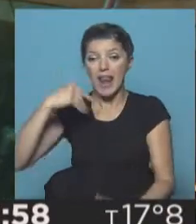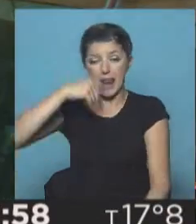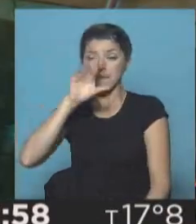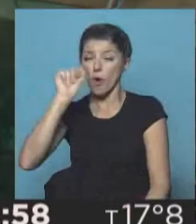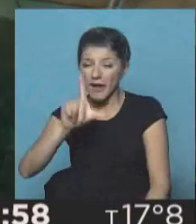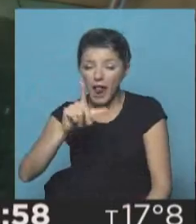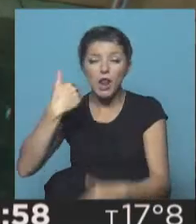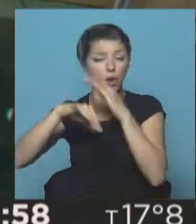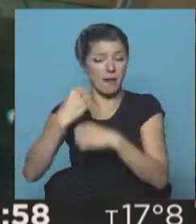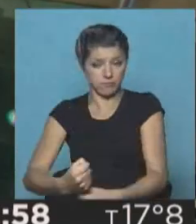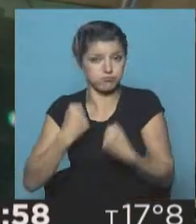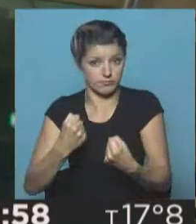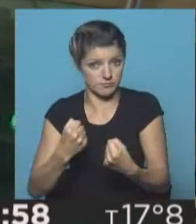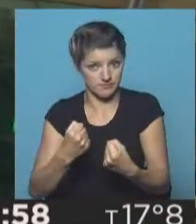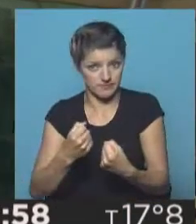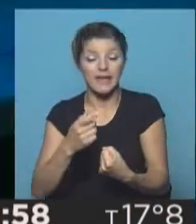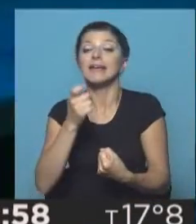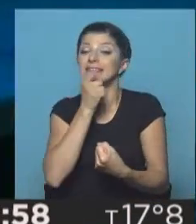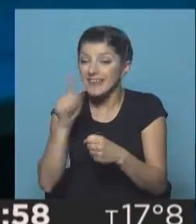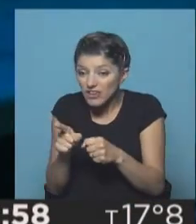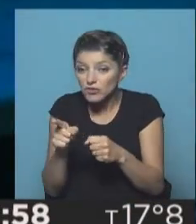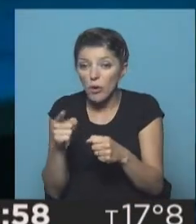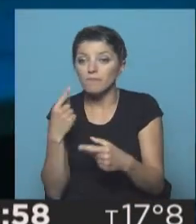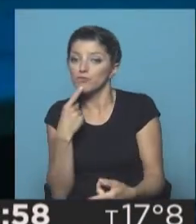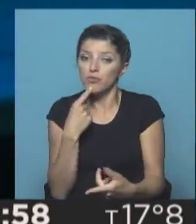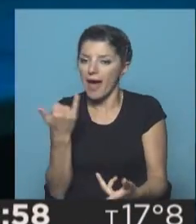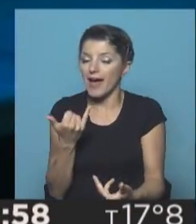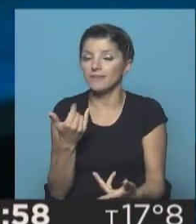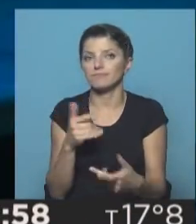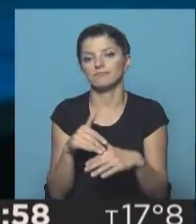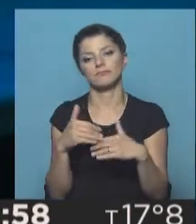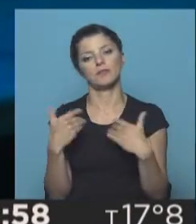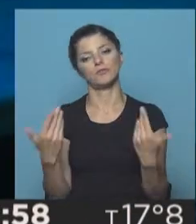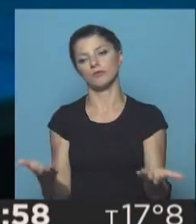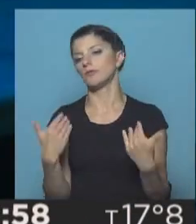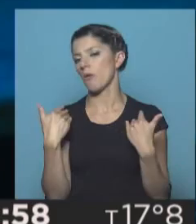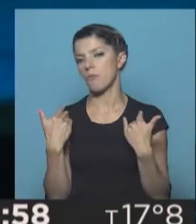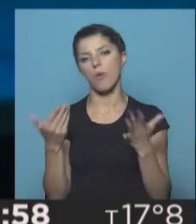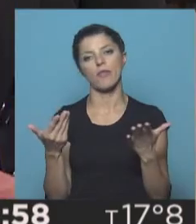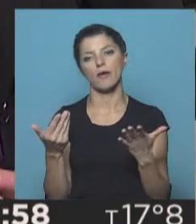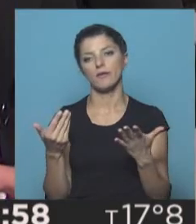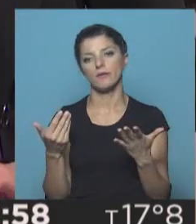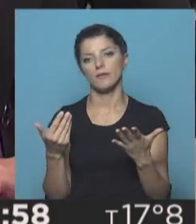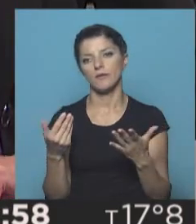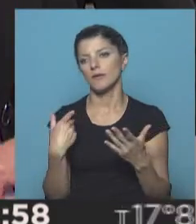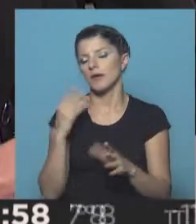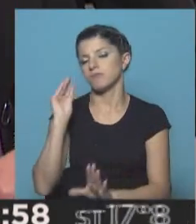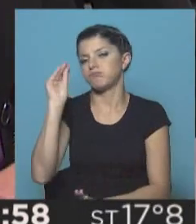nuestra ejemplaridad moral. Si eso está en discusión, tenemos nosotros entonces posibilidades muy escasas de poder convertirnos en una